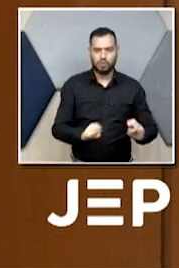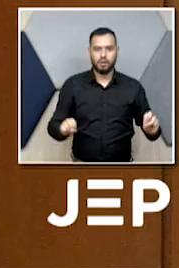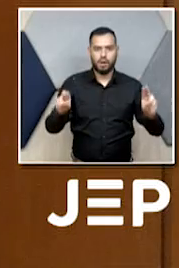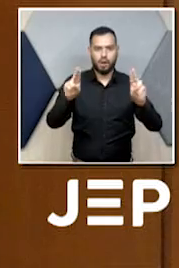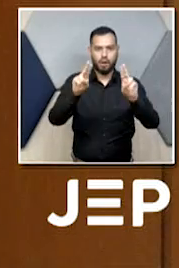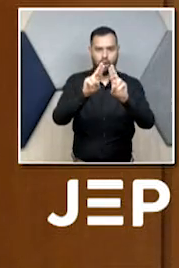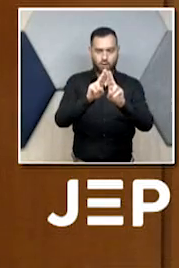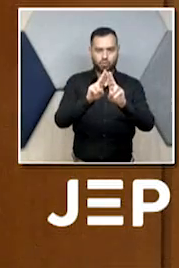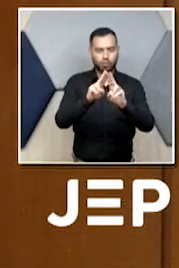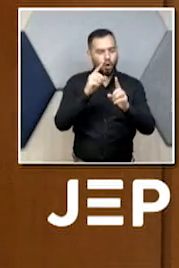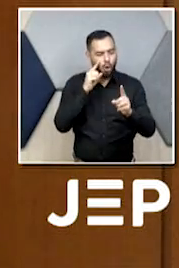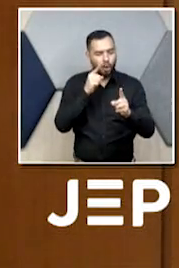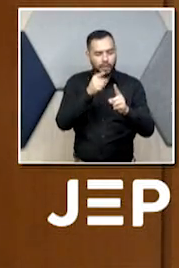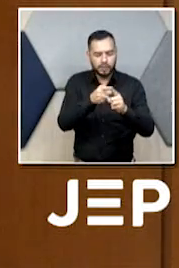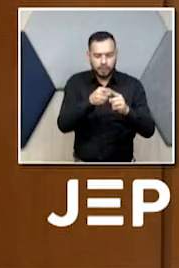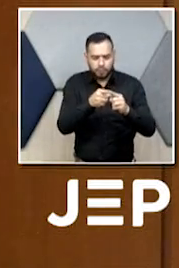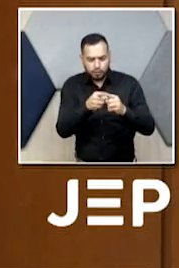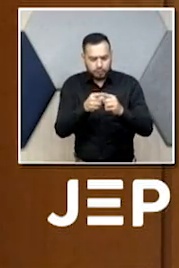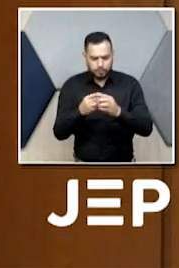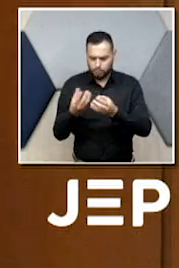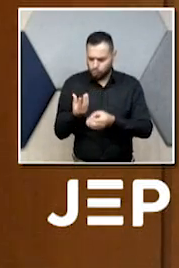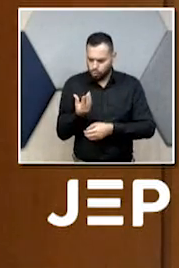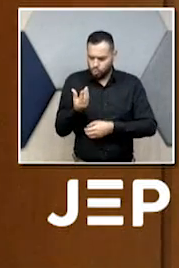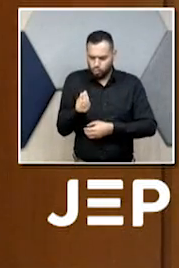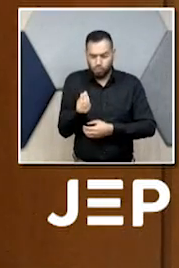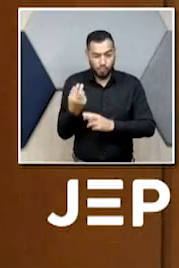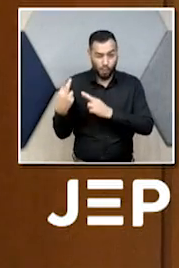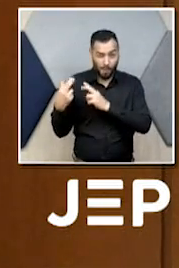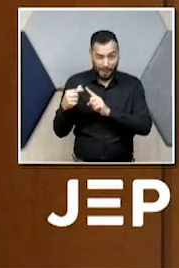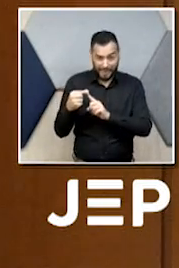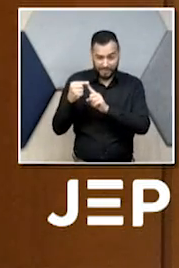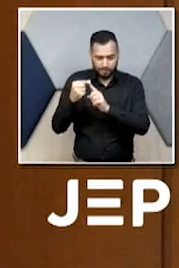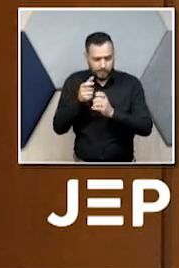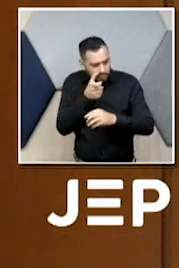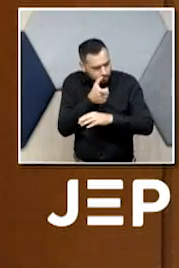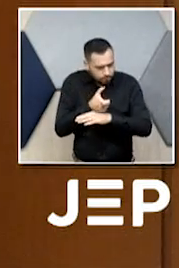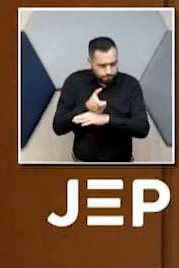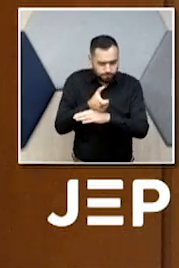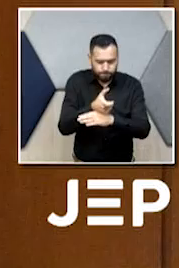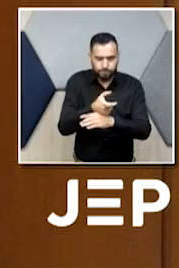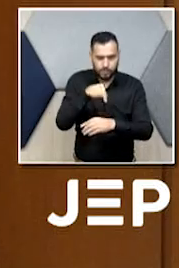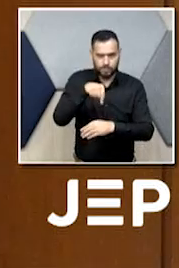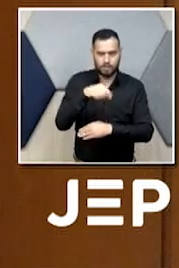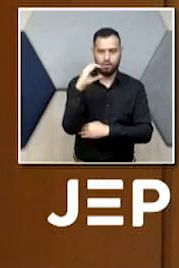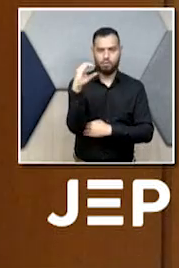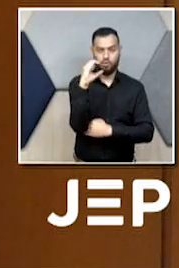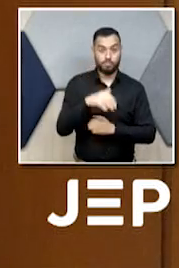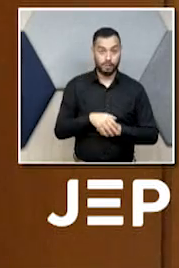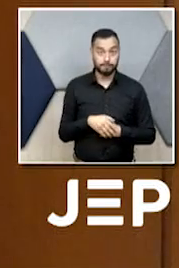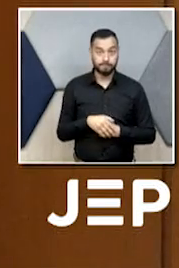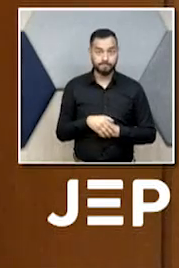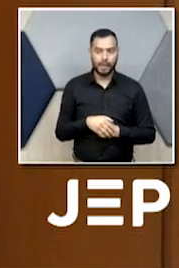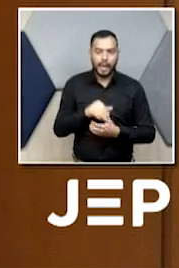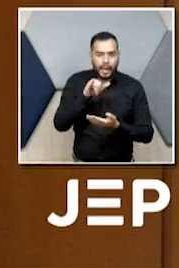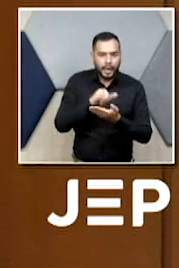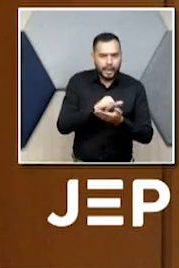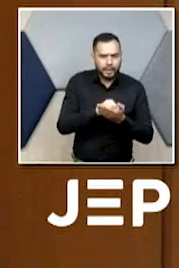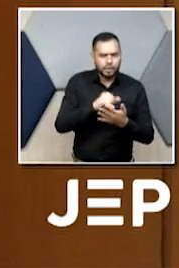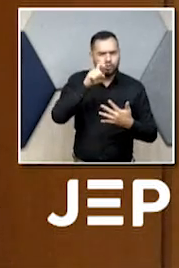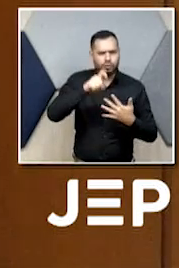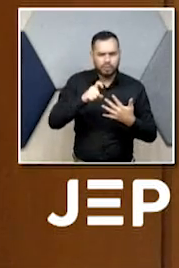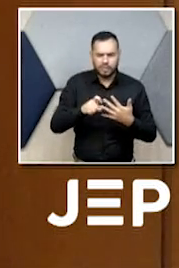de verificación en Colombia. Para ello, necesitamos allegar ingentes